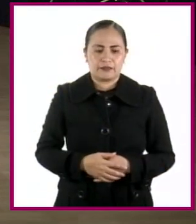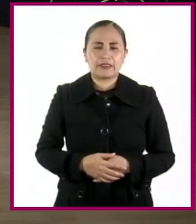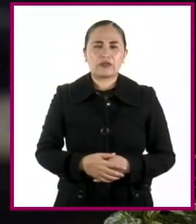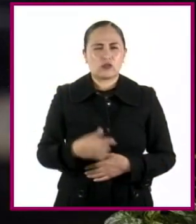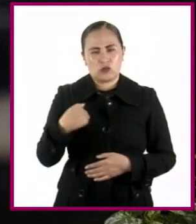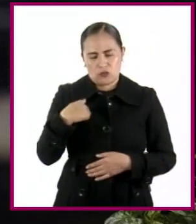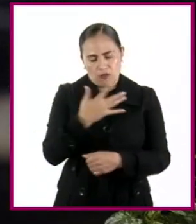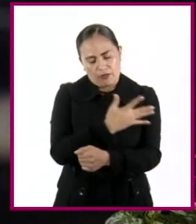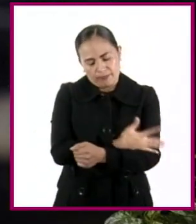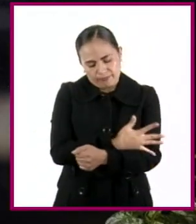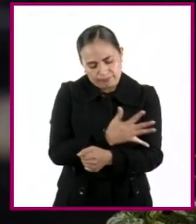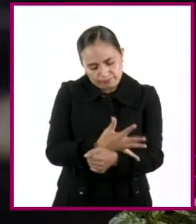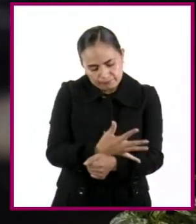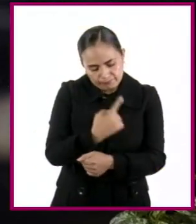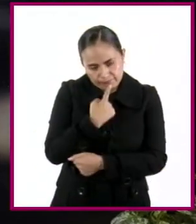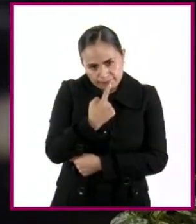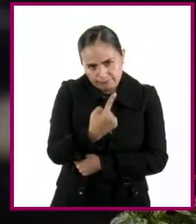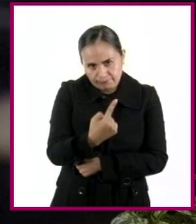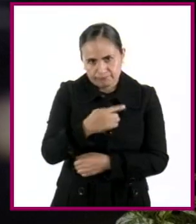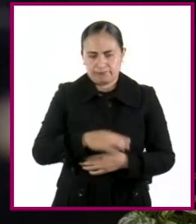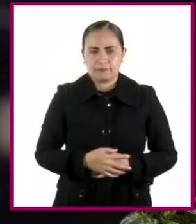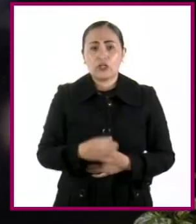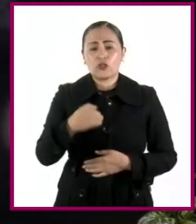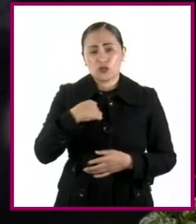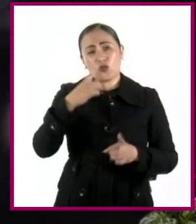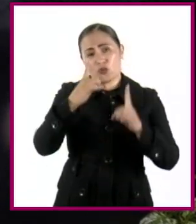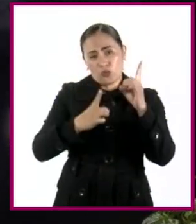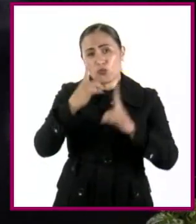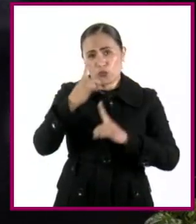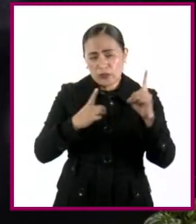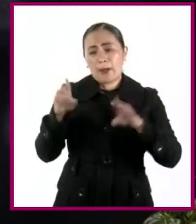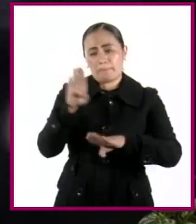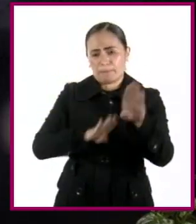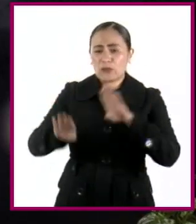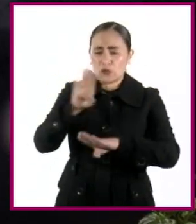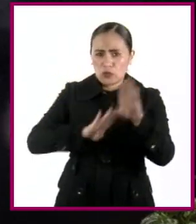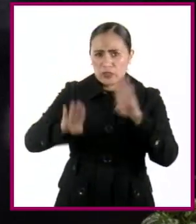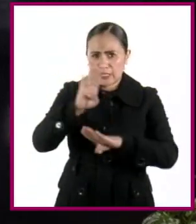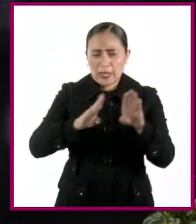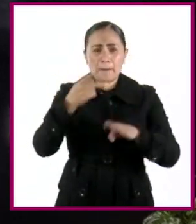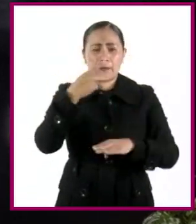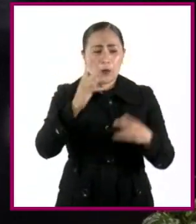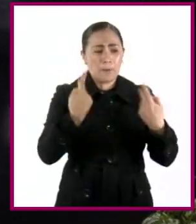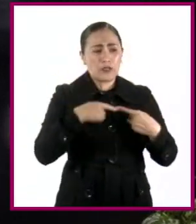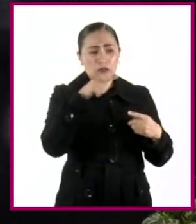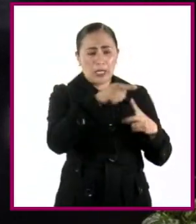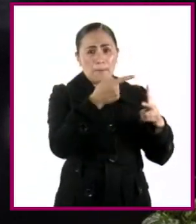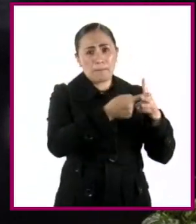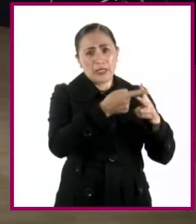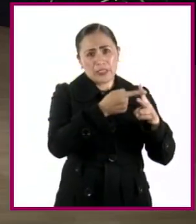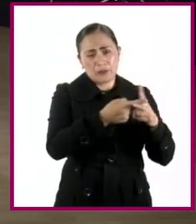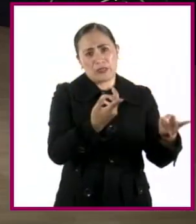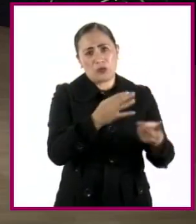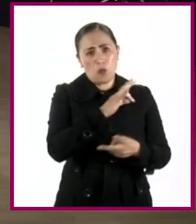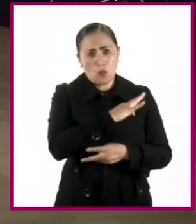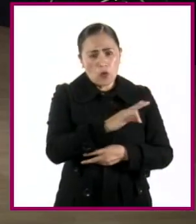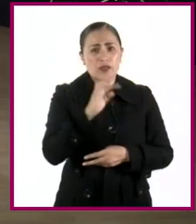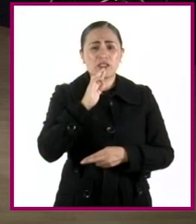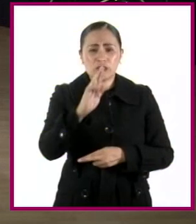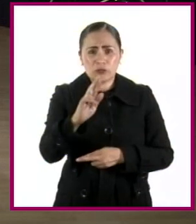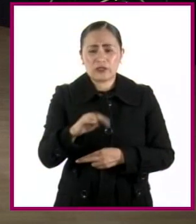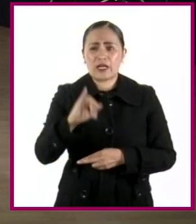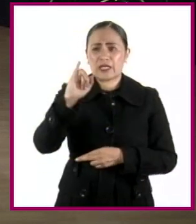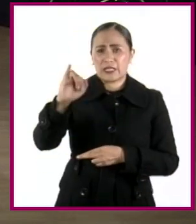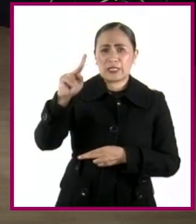confesarte algo, ¿eh? La verdad es que tengo algunas dudas de biología que solo un matemático puede contestarme. Quería consultárselas a Hipatia,